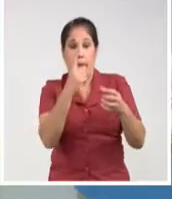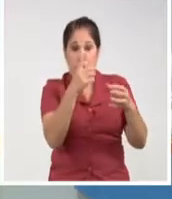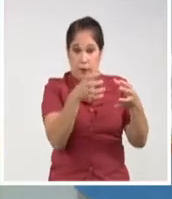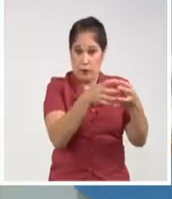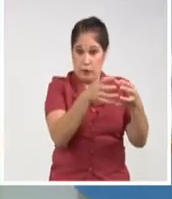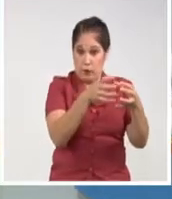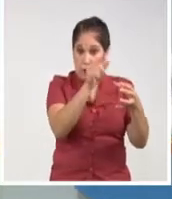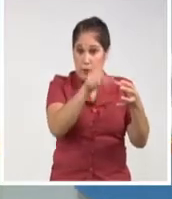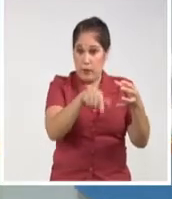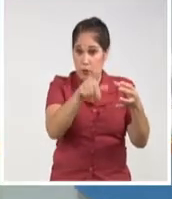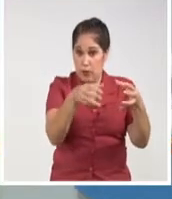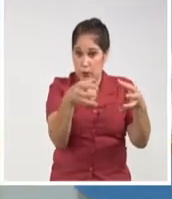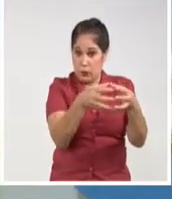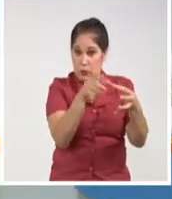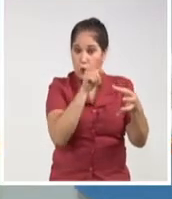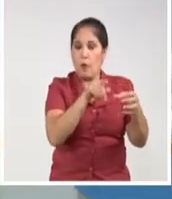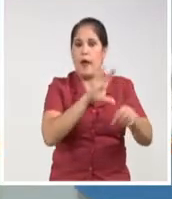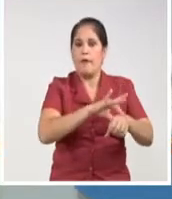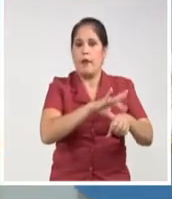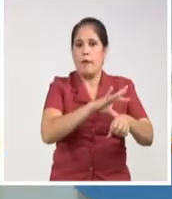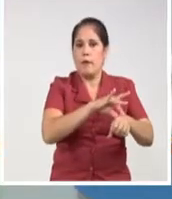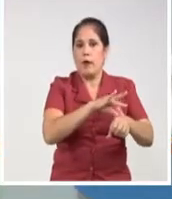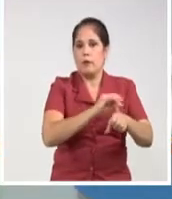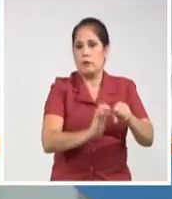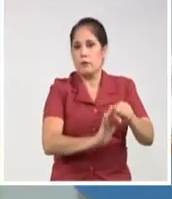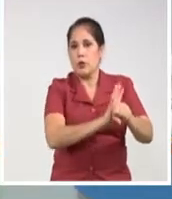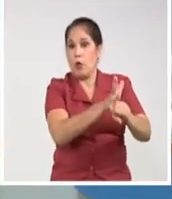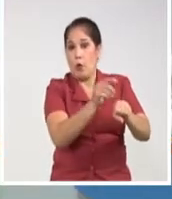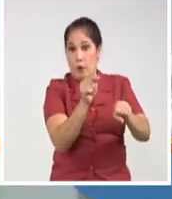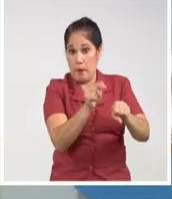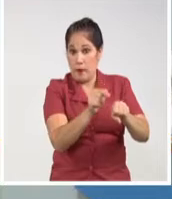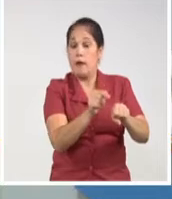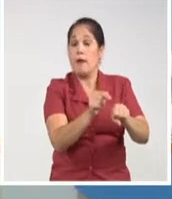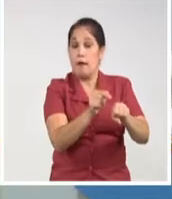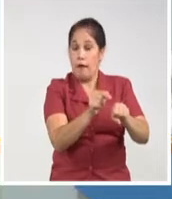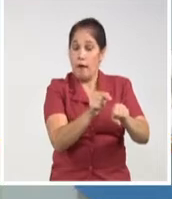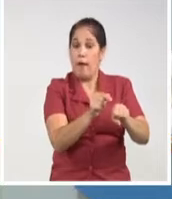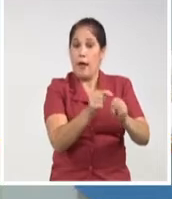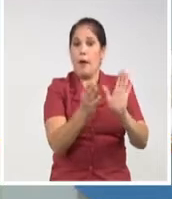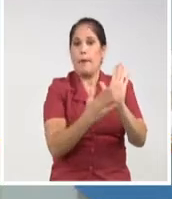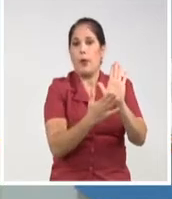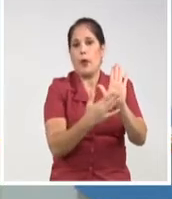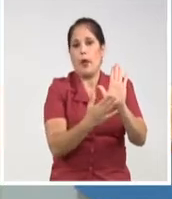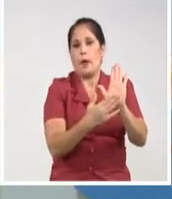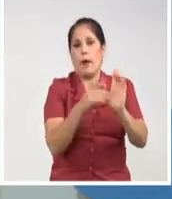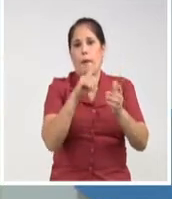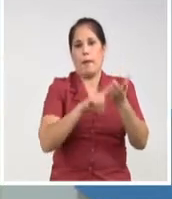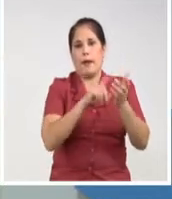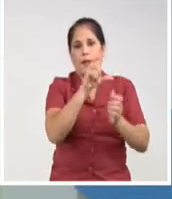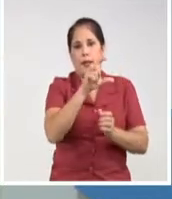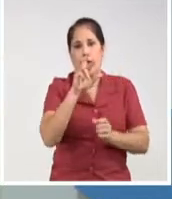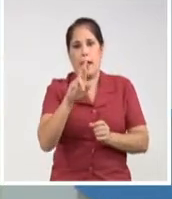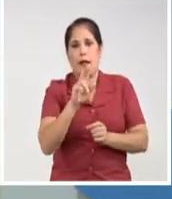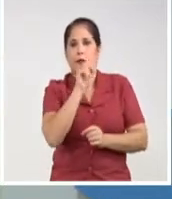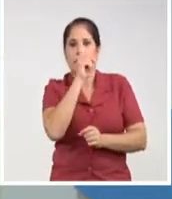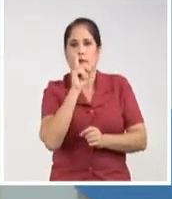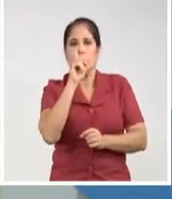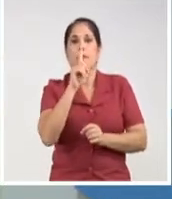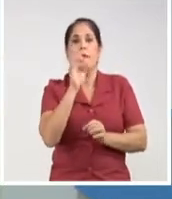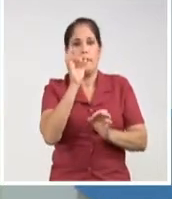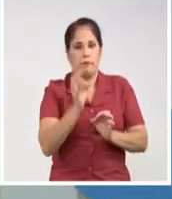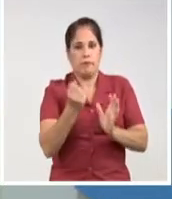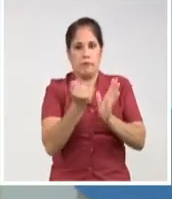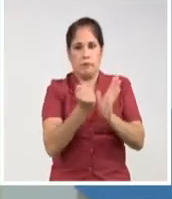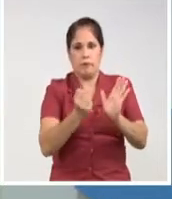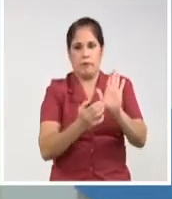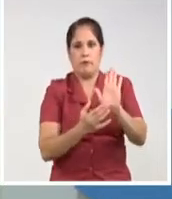de personas que enfermaron de COVID y tienen una prueba de PCR positiva, que es la prueba diagnóstica